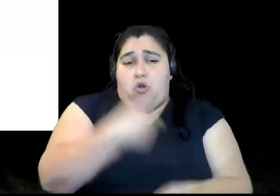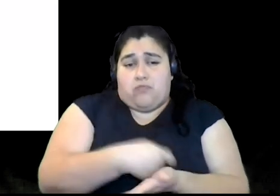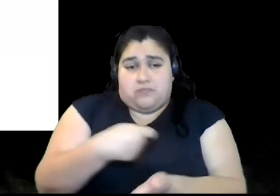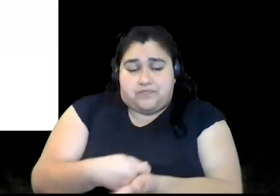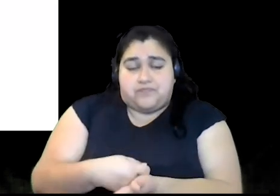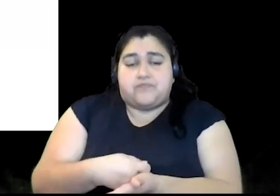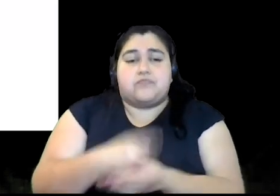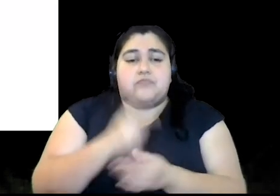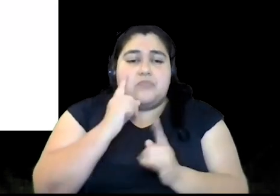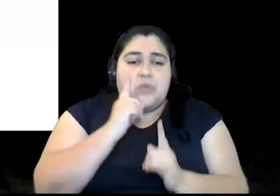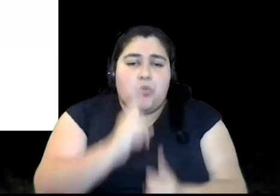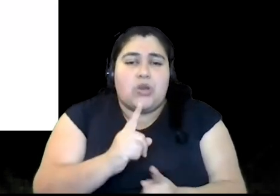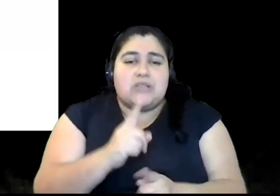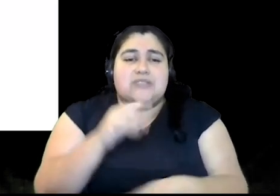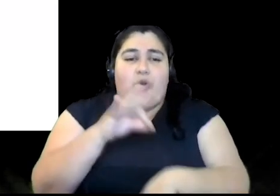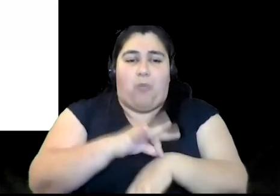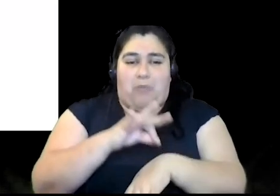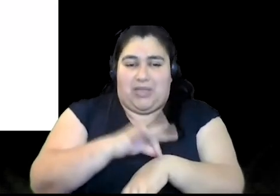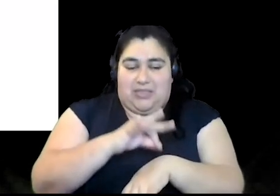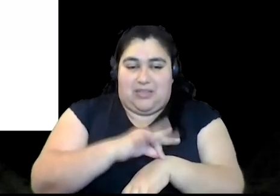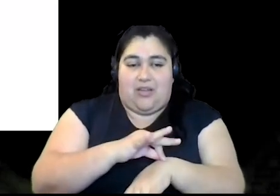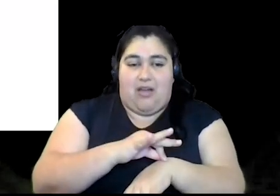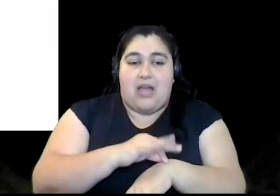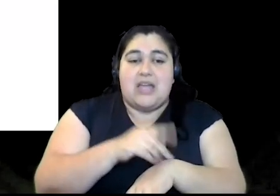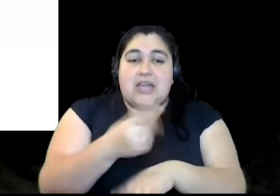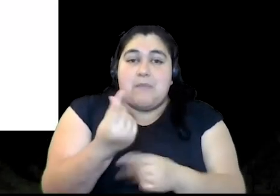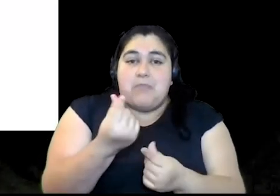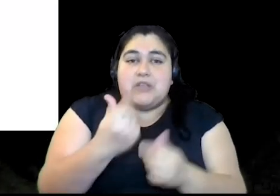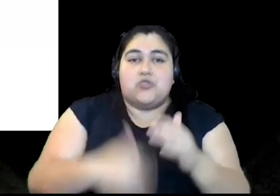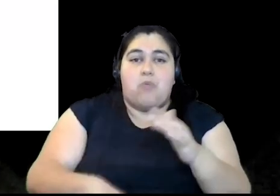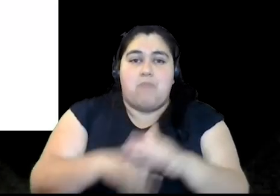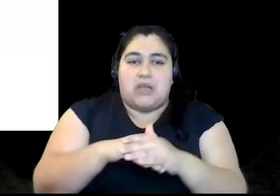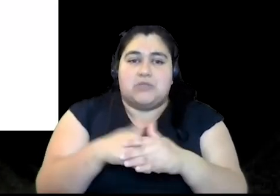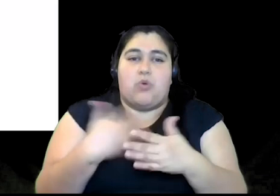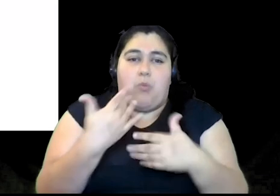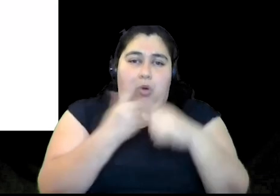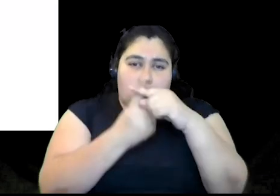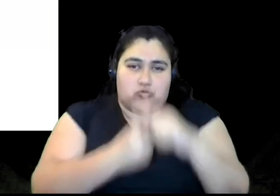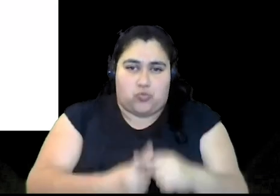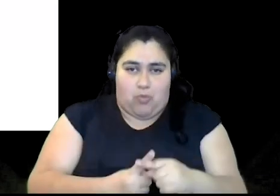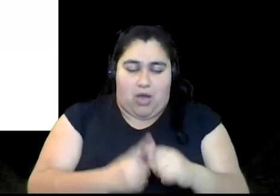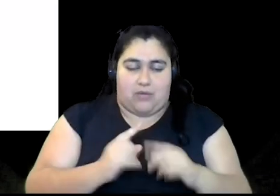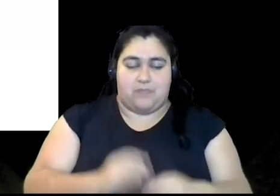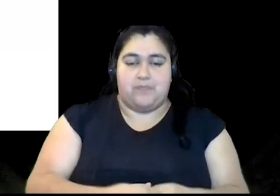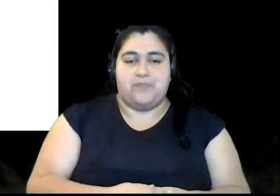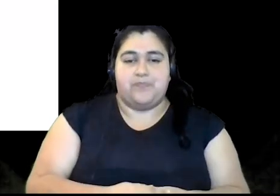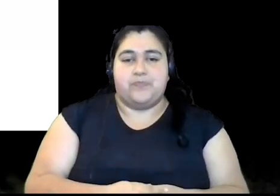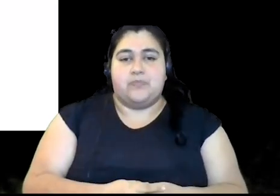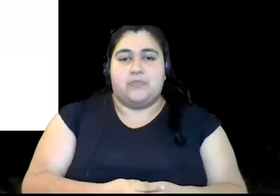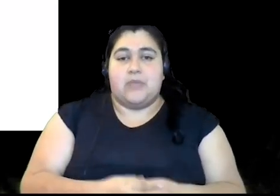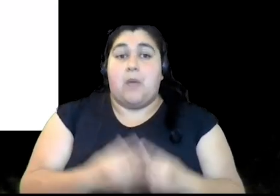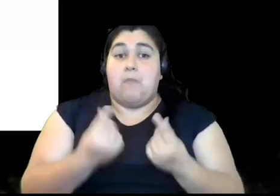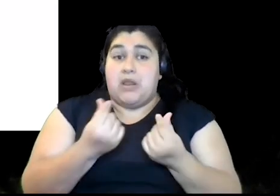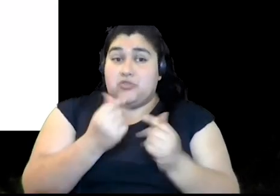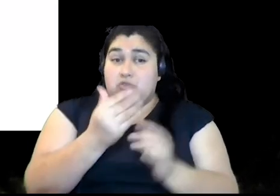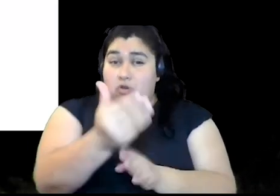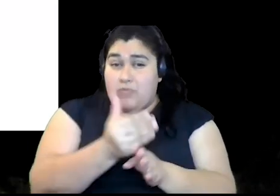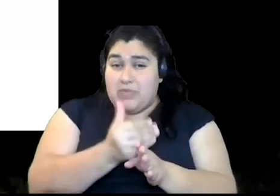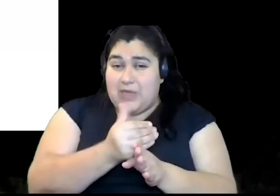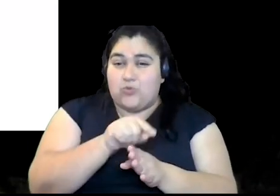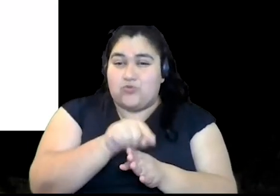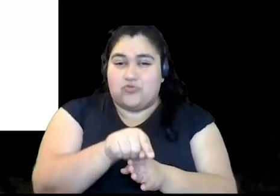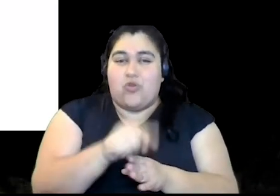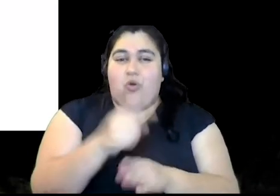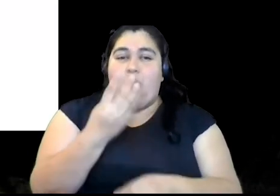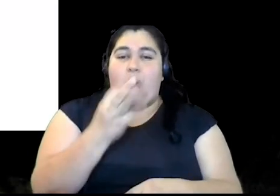por asistencia médica y me dice cuál es el importe máximo que puedo computar. Se mantiene la deducción